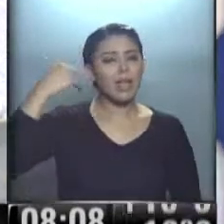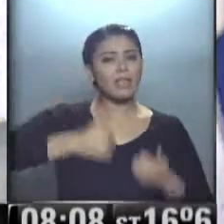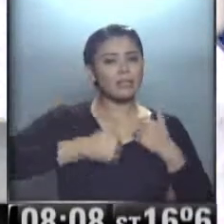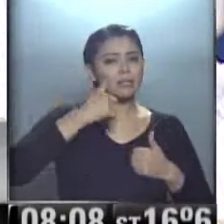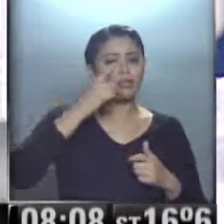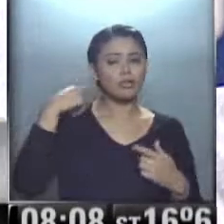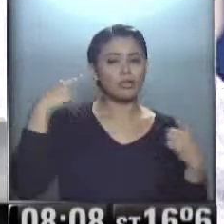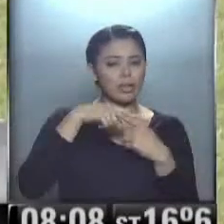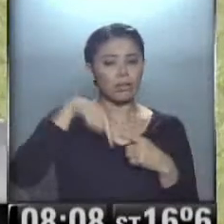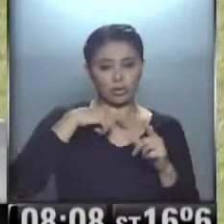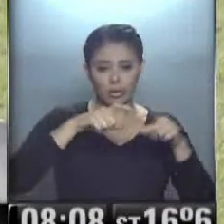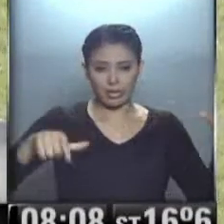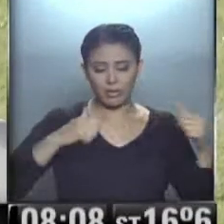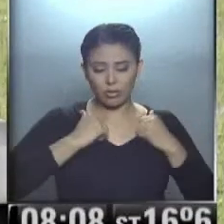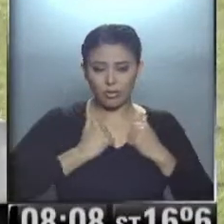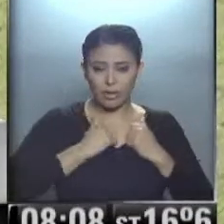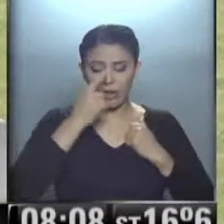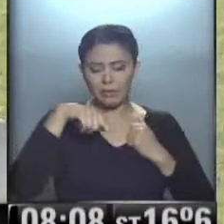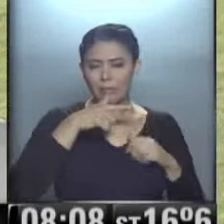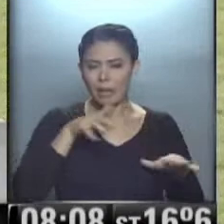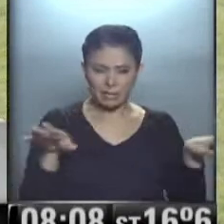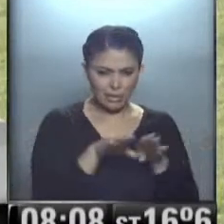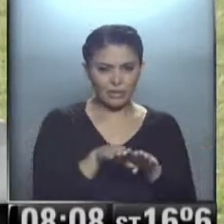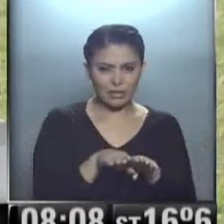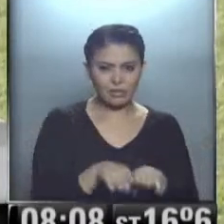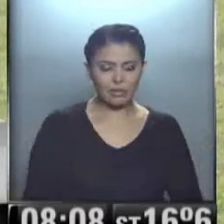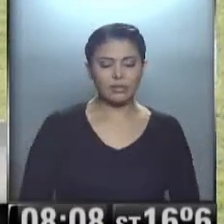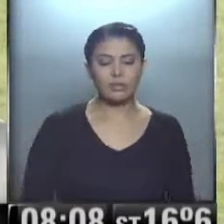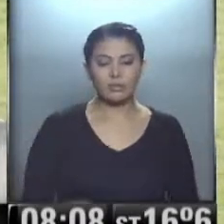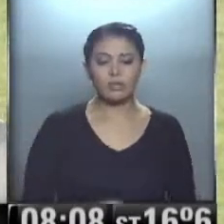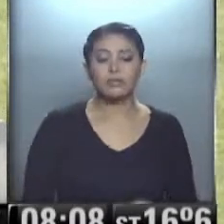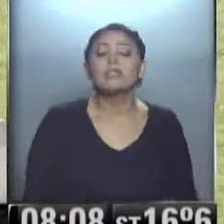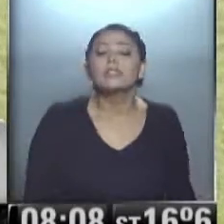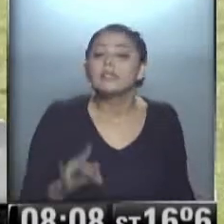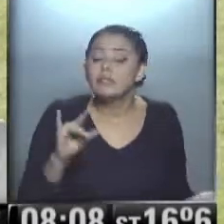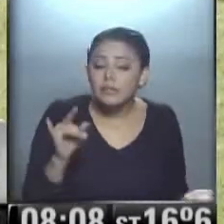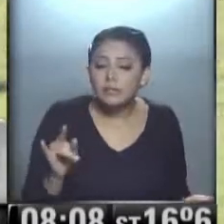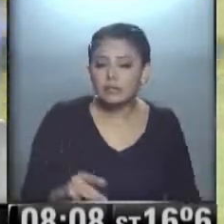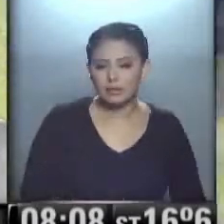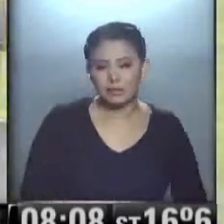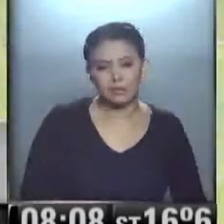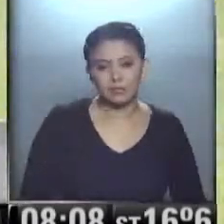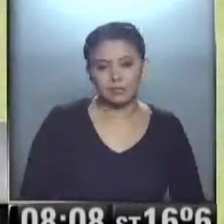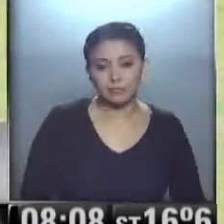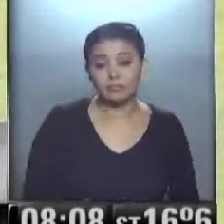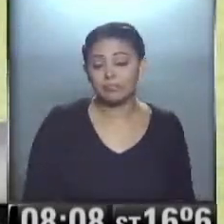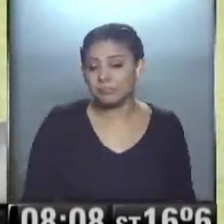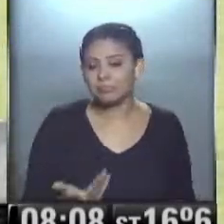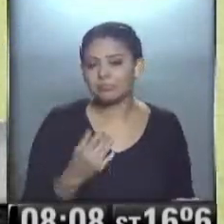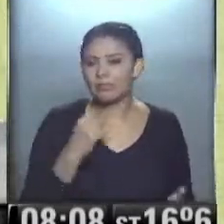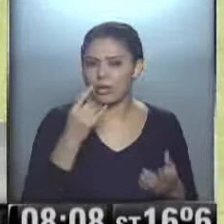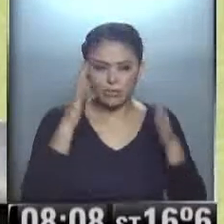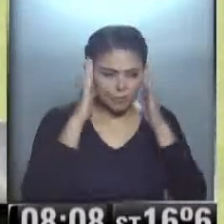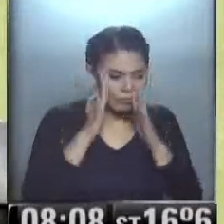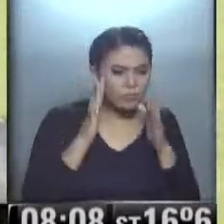incluso que jugamos acá de local, donde terminamos creo que empatando. Y son difíciles porque tienen mucha